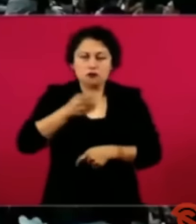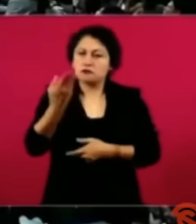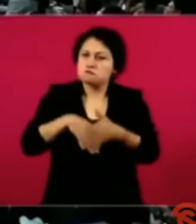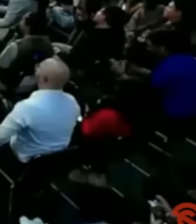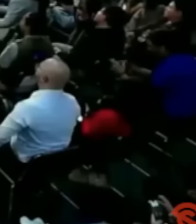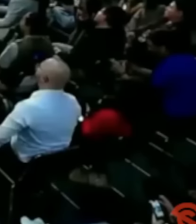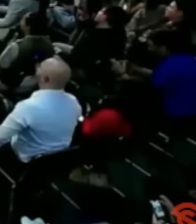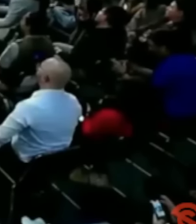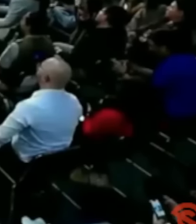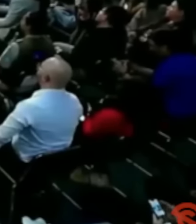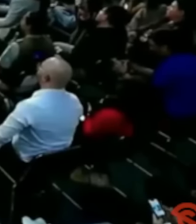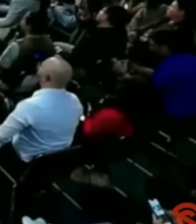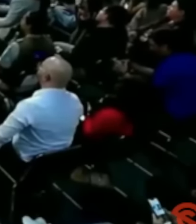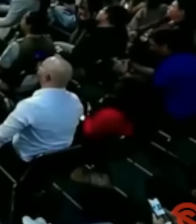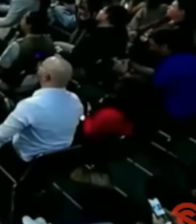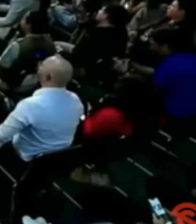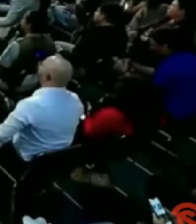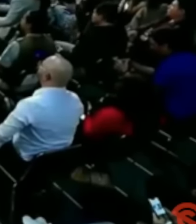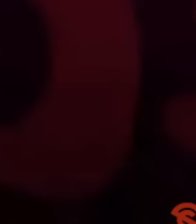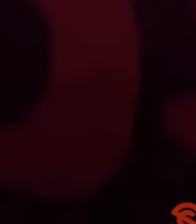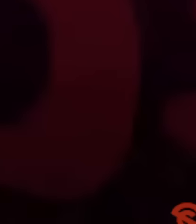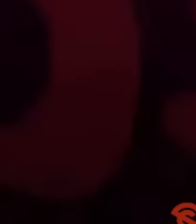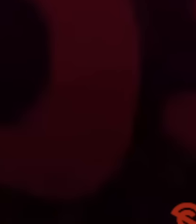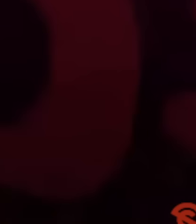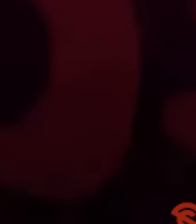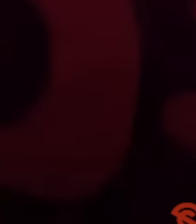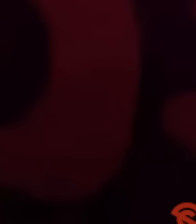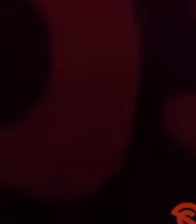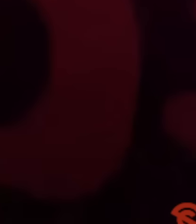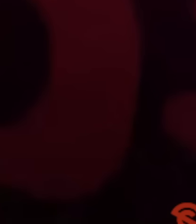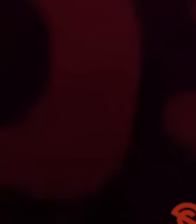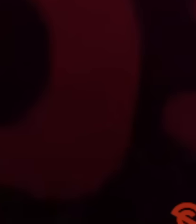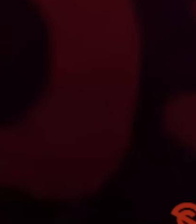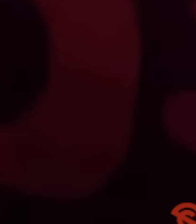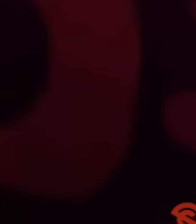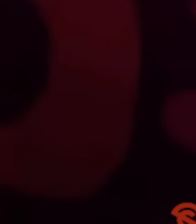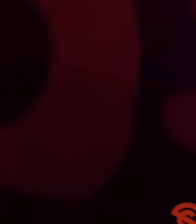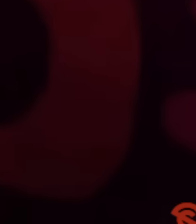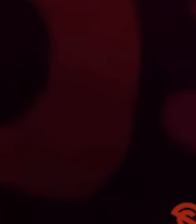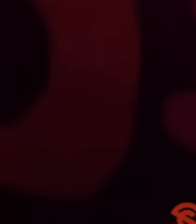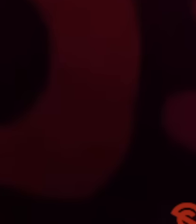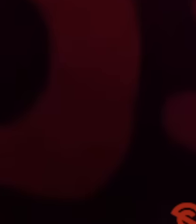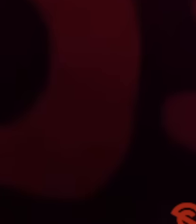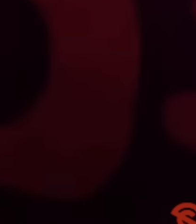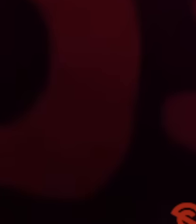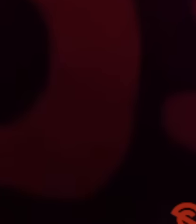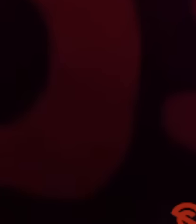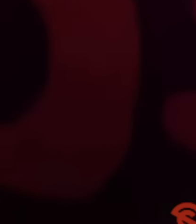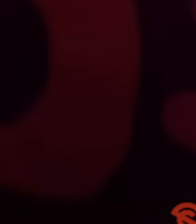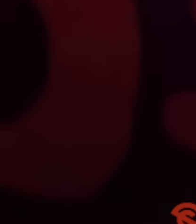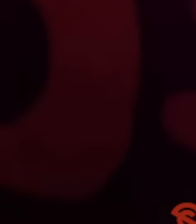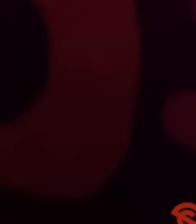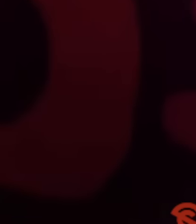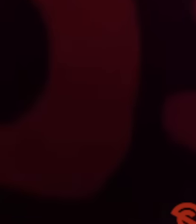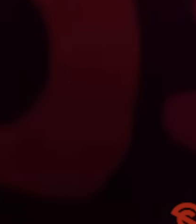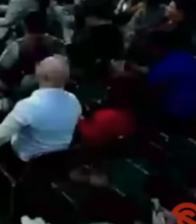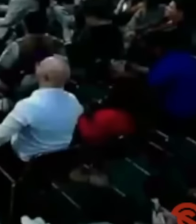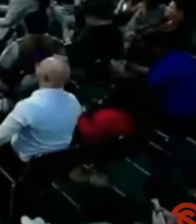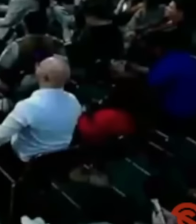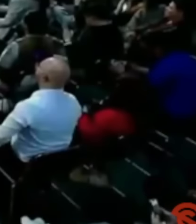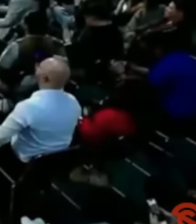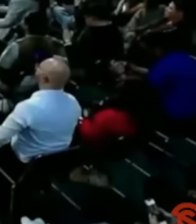encuentro internacional de periodistas independientes y alternativos. No le tengamos miedo a la